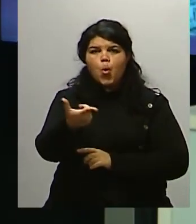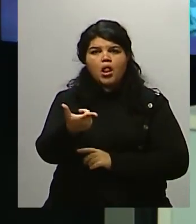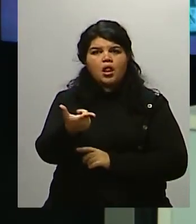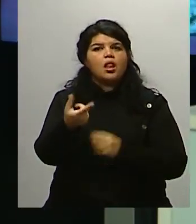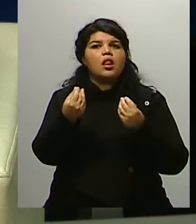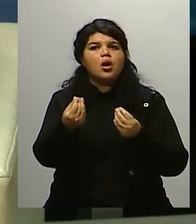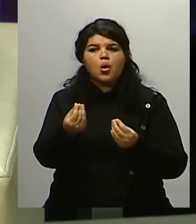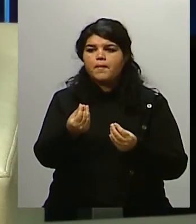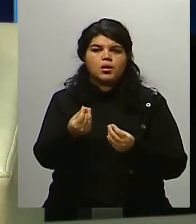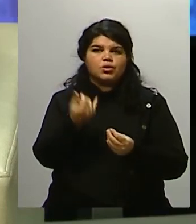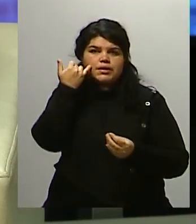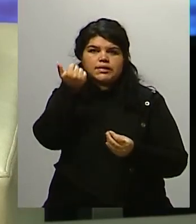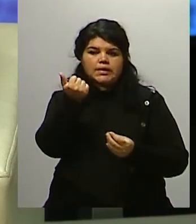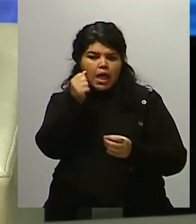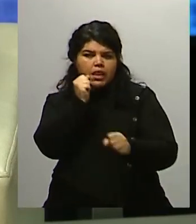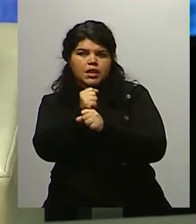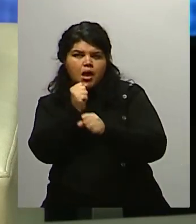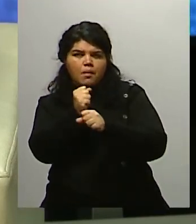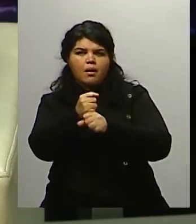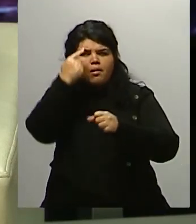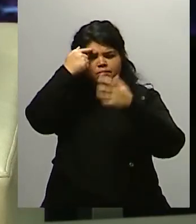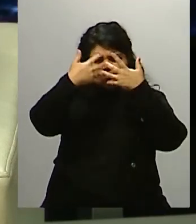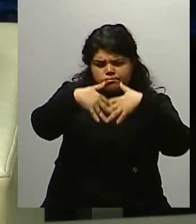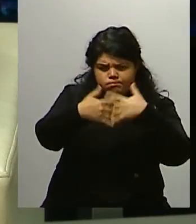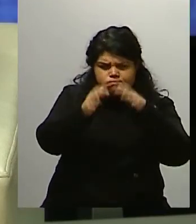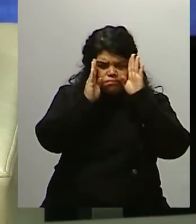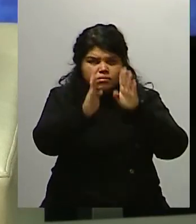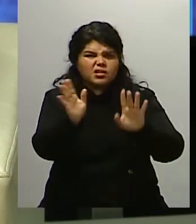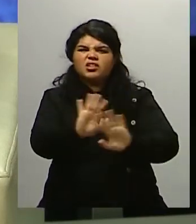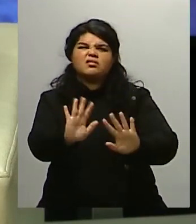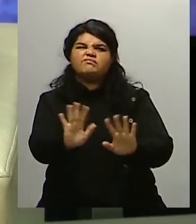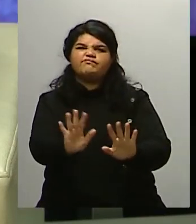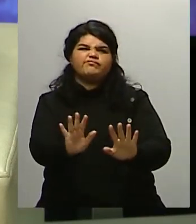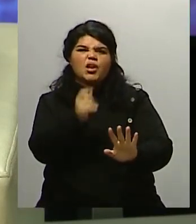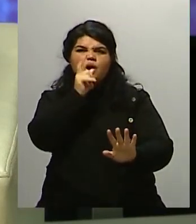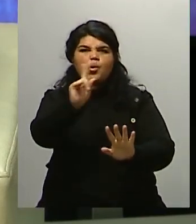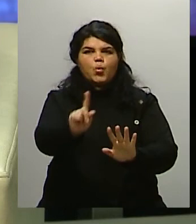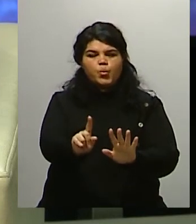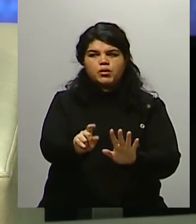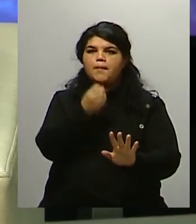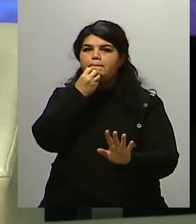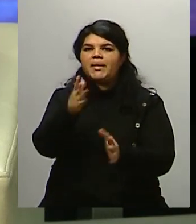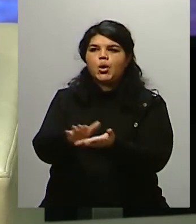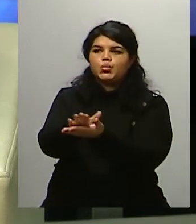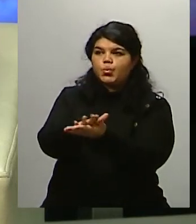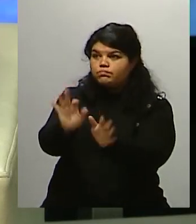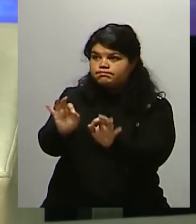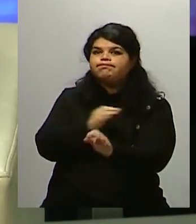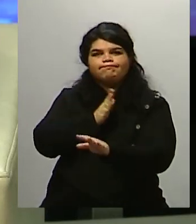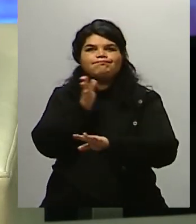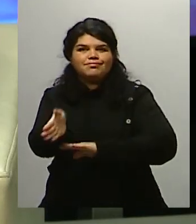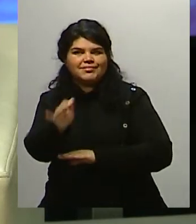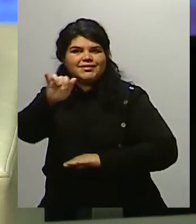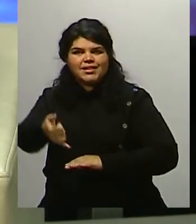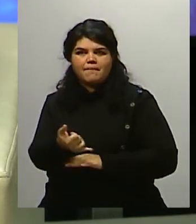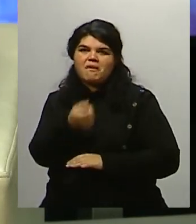resuelto. Todo tiene que estar resuelto porque vos imagínate que hoy por hoy hay mucha más, el trabajo es más infructuoso, ¿viste? O es más inestable.